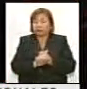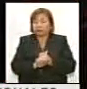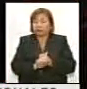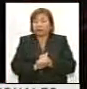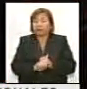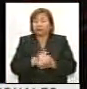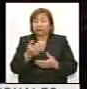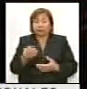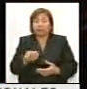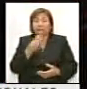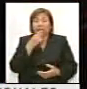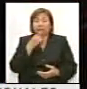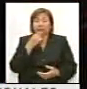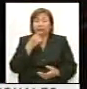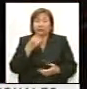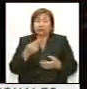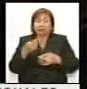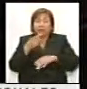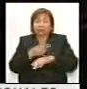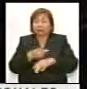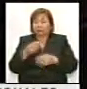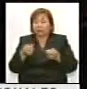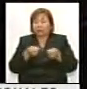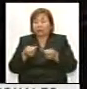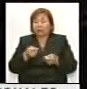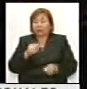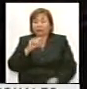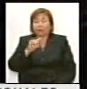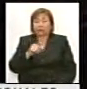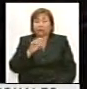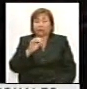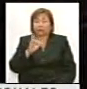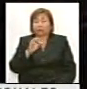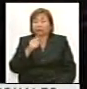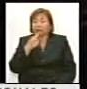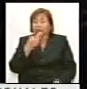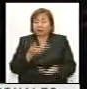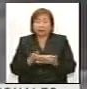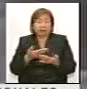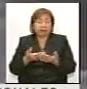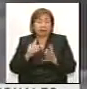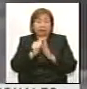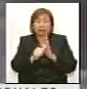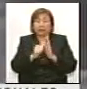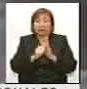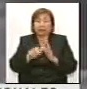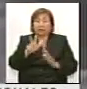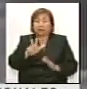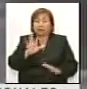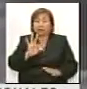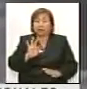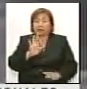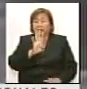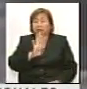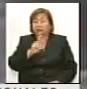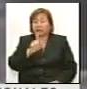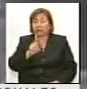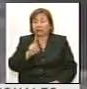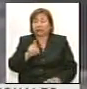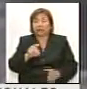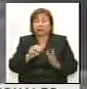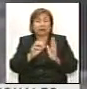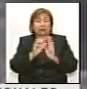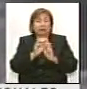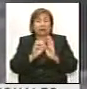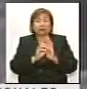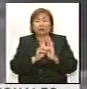parlamentario Mauricio Mulder, contra el exlegislador Juan Pari, por la infracción a los artículos 39 y 41 de la